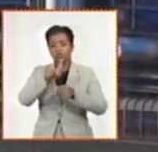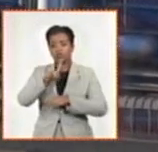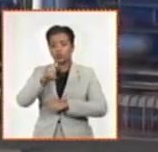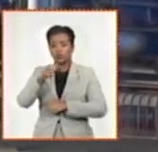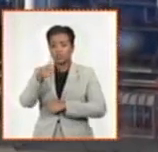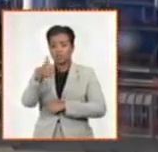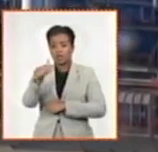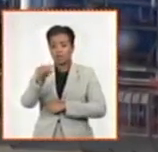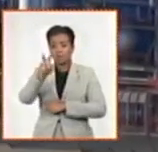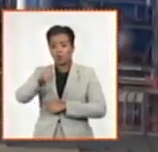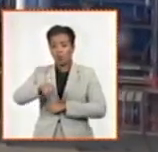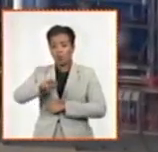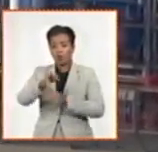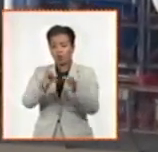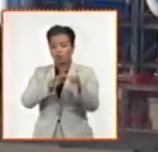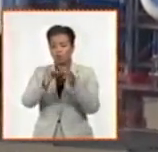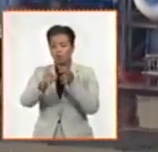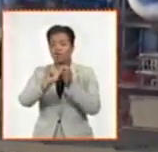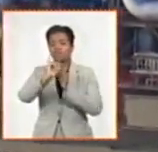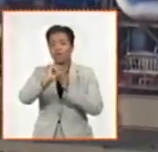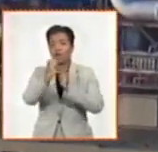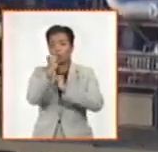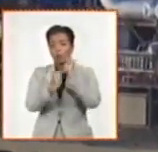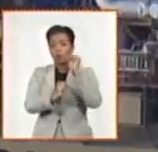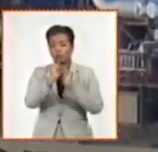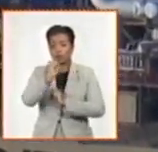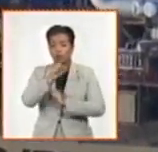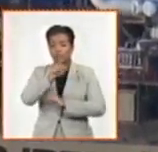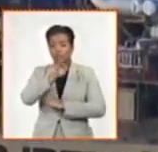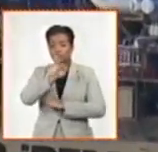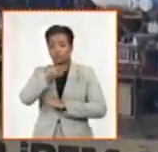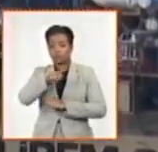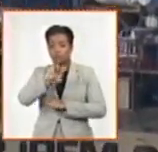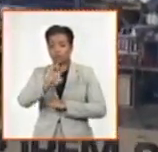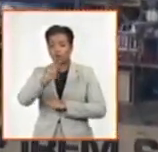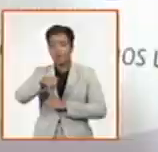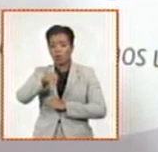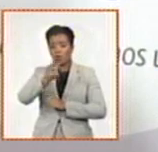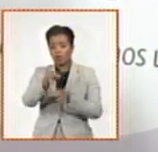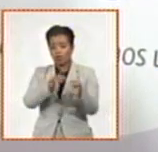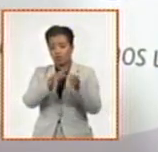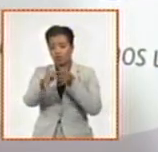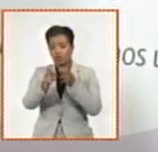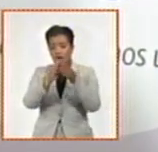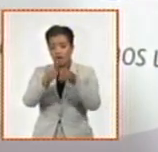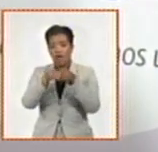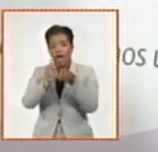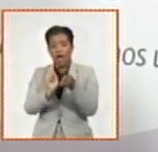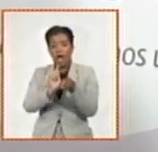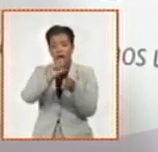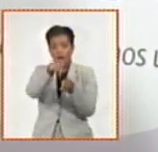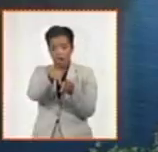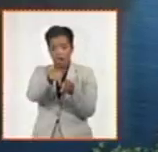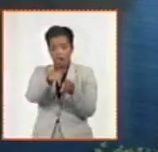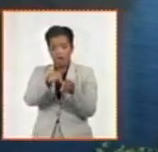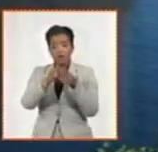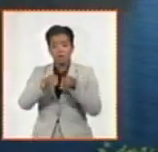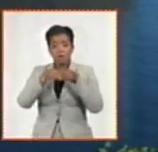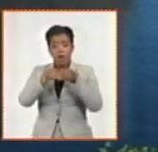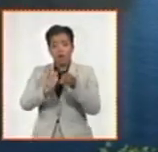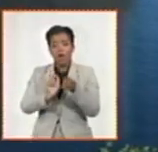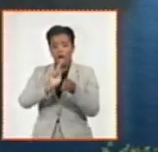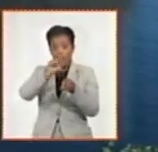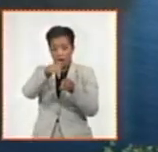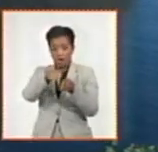instalada. Entonces hay motores de 18,4 megawatts que están instalados en el barco, porque es un barco